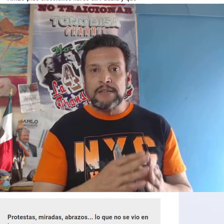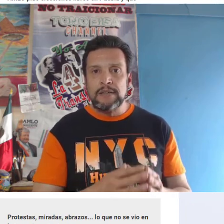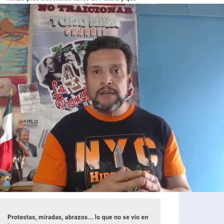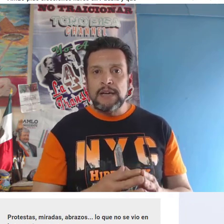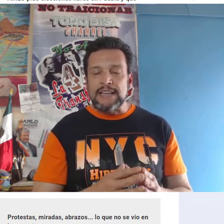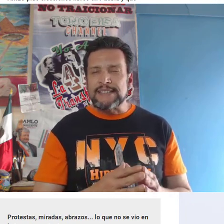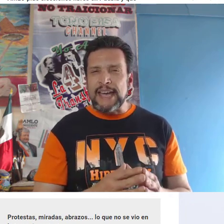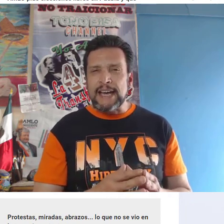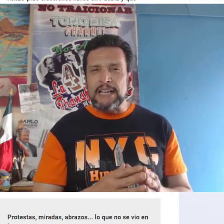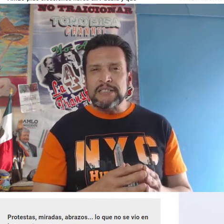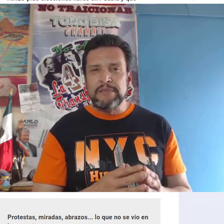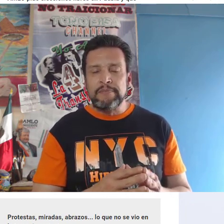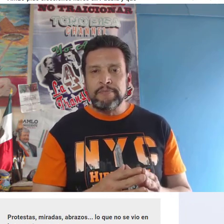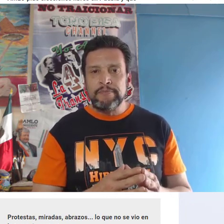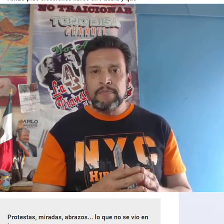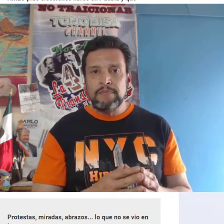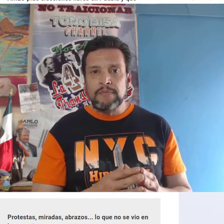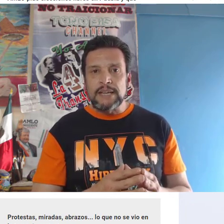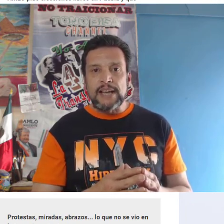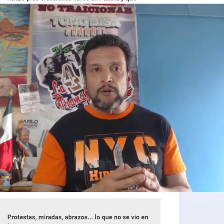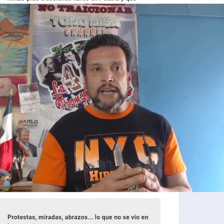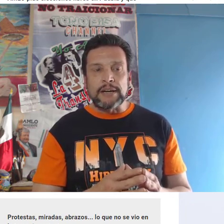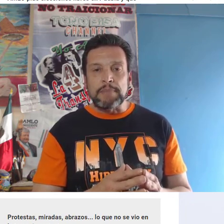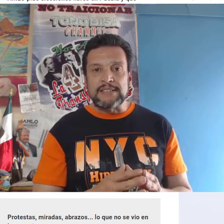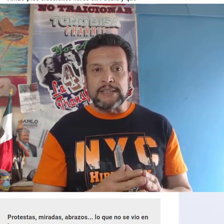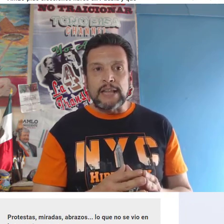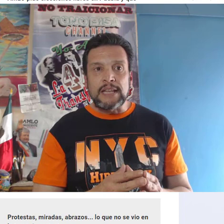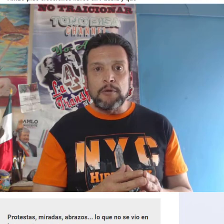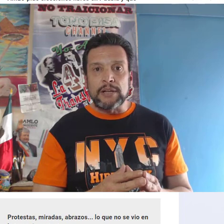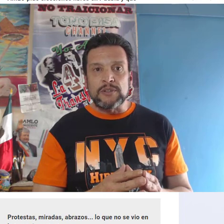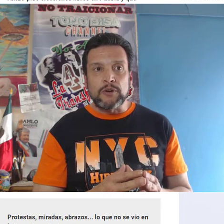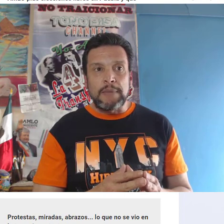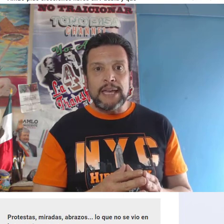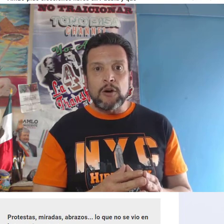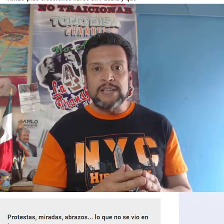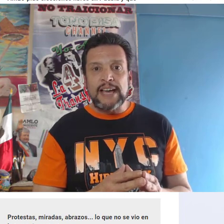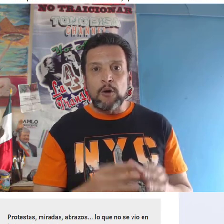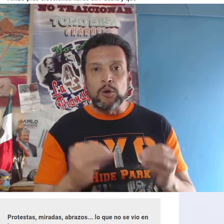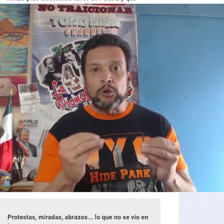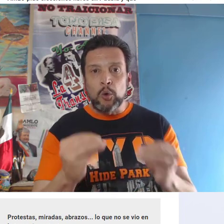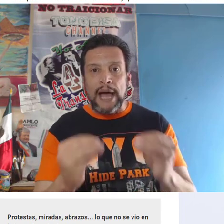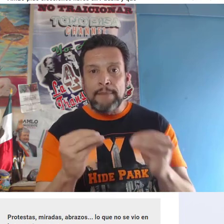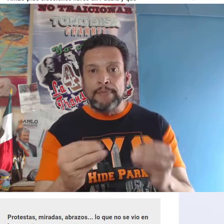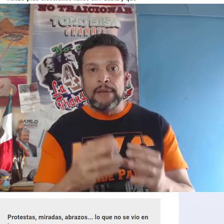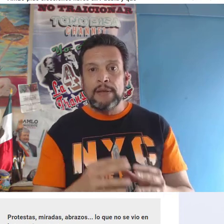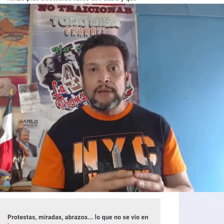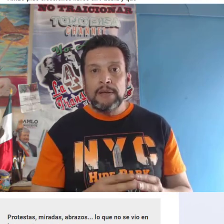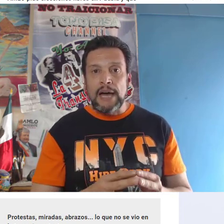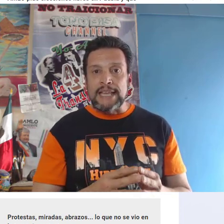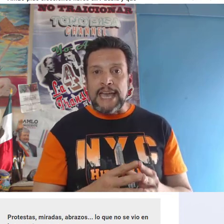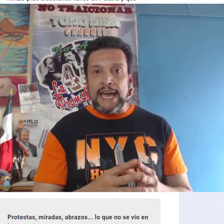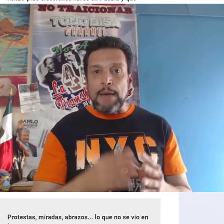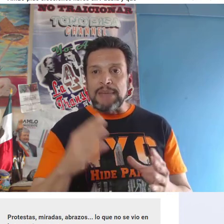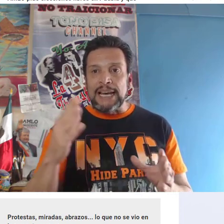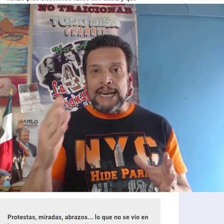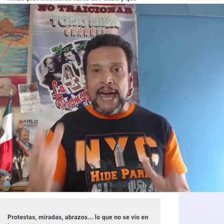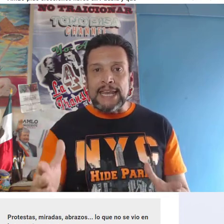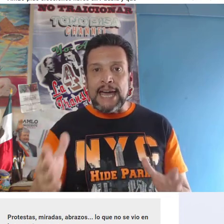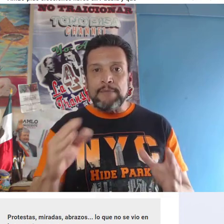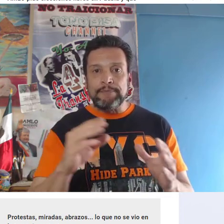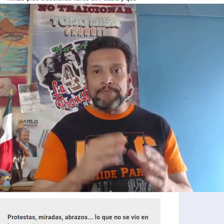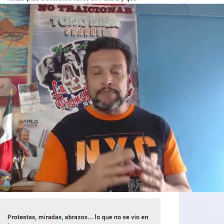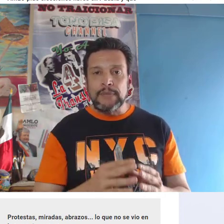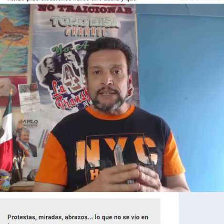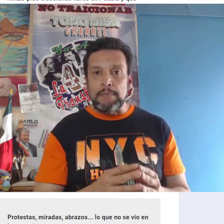danzantes aztecas, que es algo tan representativo de nuestro México, esa cultura añeja,